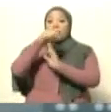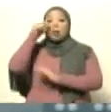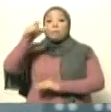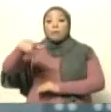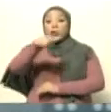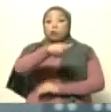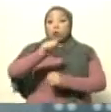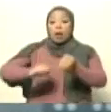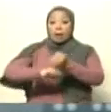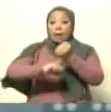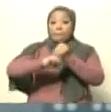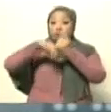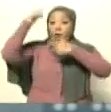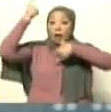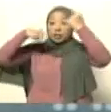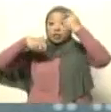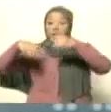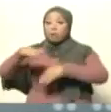pueblo